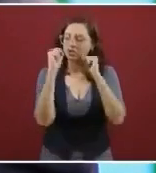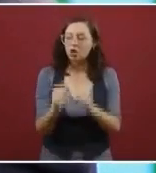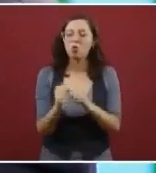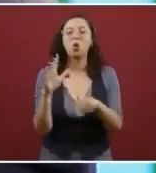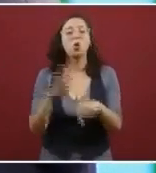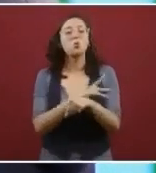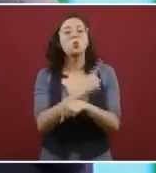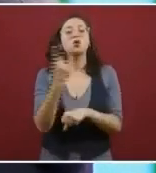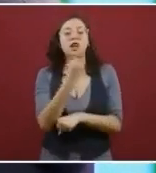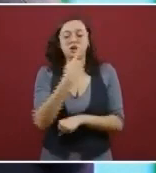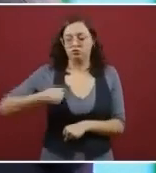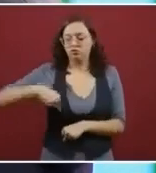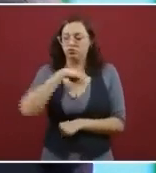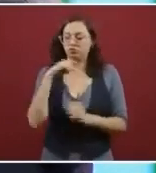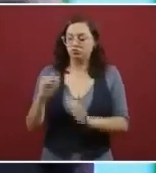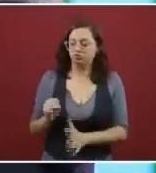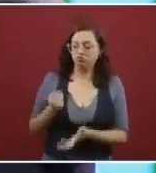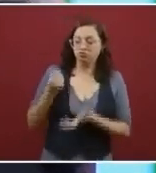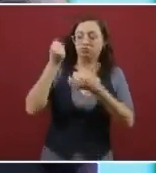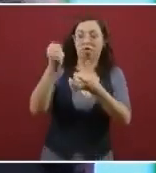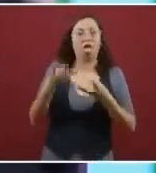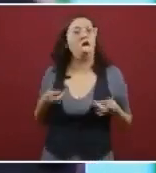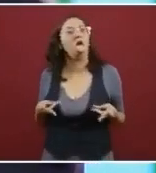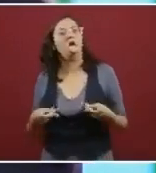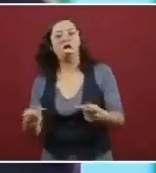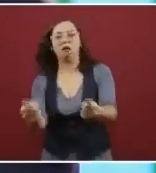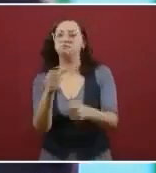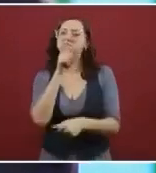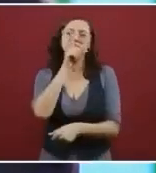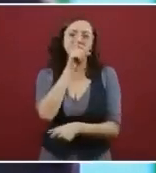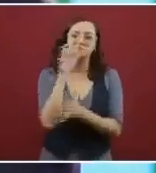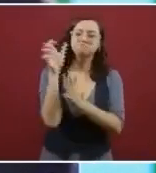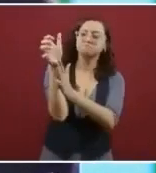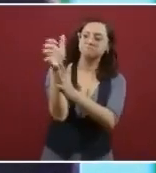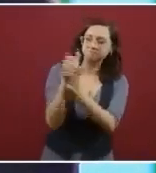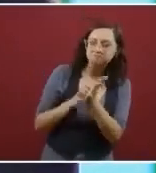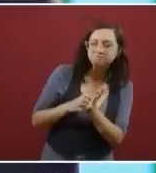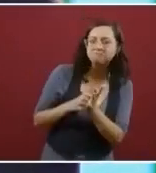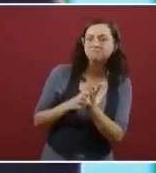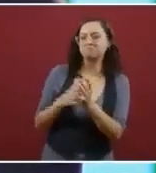en el manejo del presupuesto, no hay